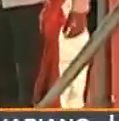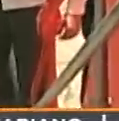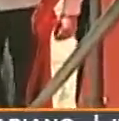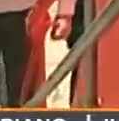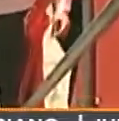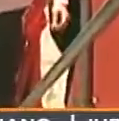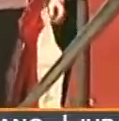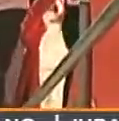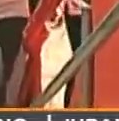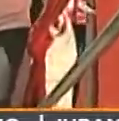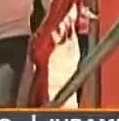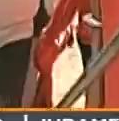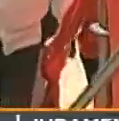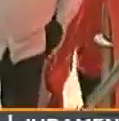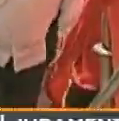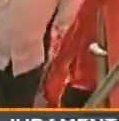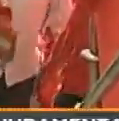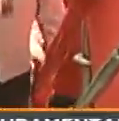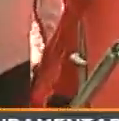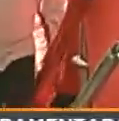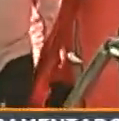Patria, Nicolás. Y esa Maduro, fuerza para